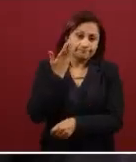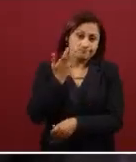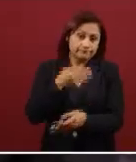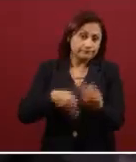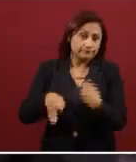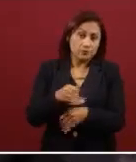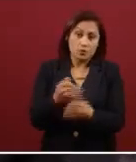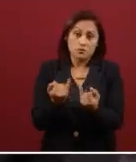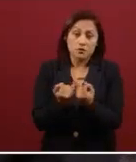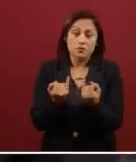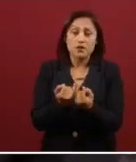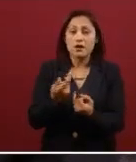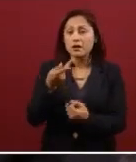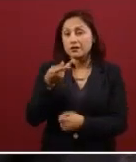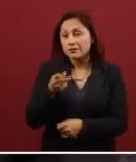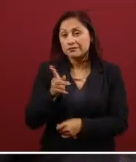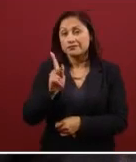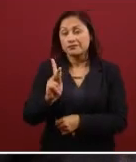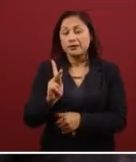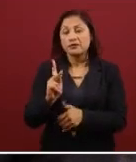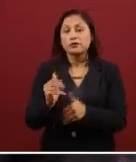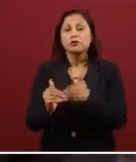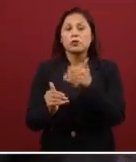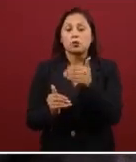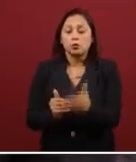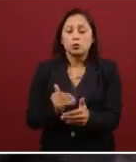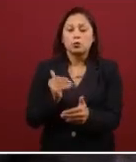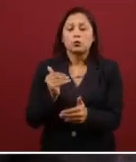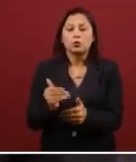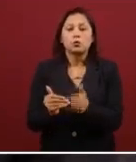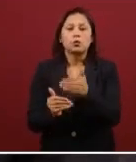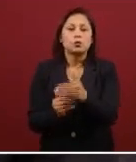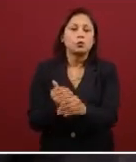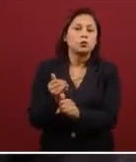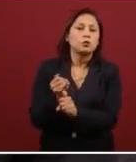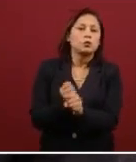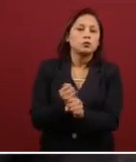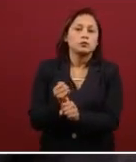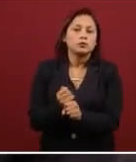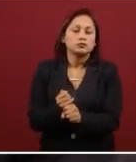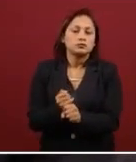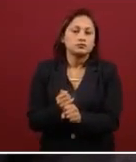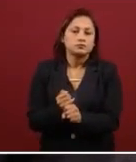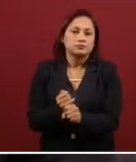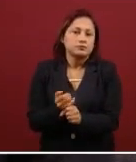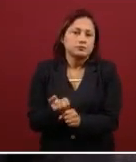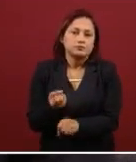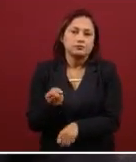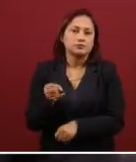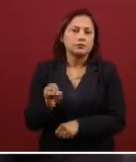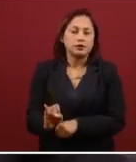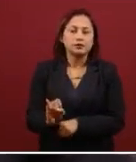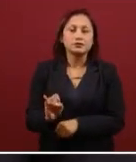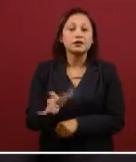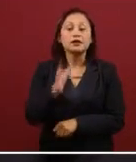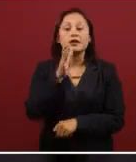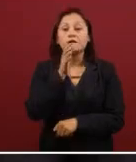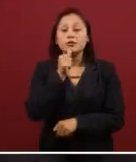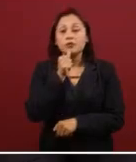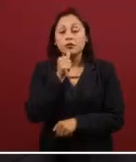que se tienen que llevar a cabo, no pueden haber juicios sumarios, se tienen